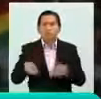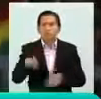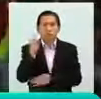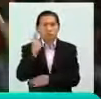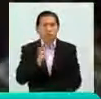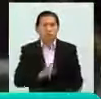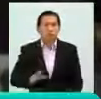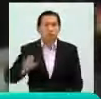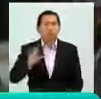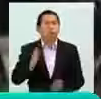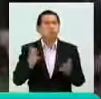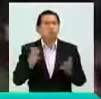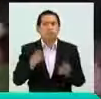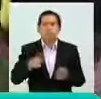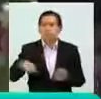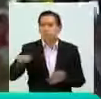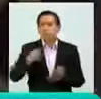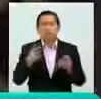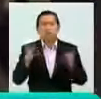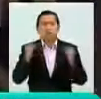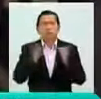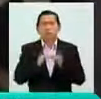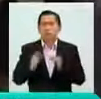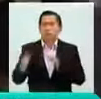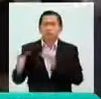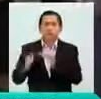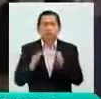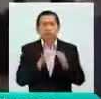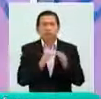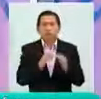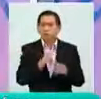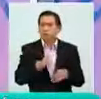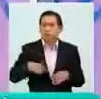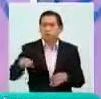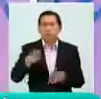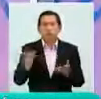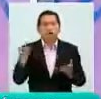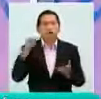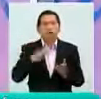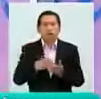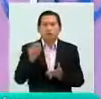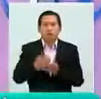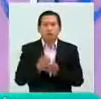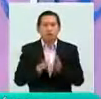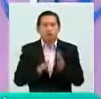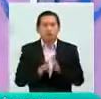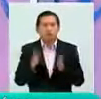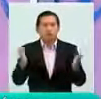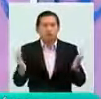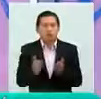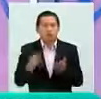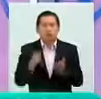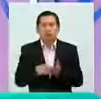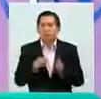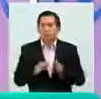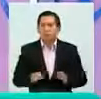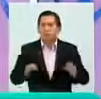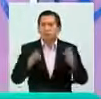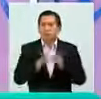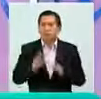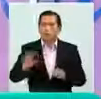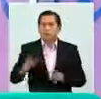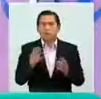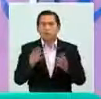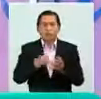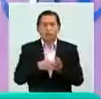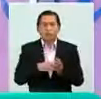Bolivia es, sobre todo en las áreas urbanas, es recuperar la economía. Eso es lo que